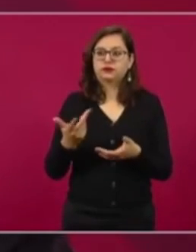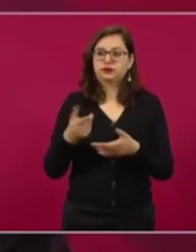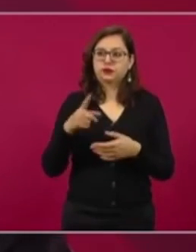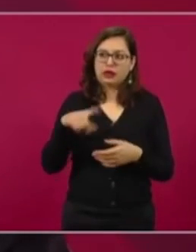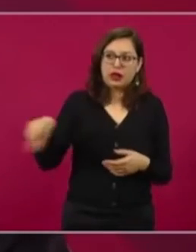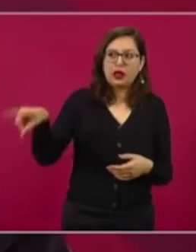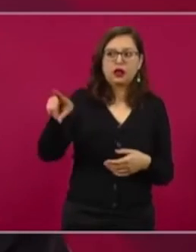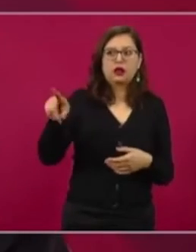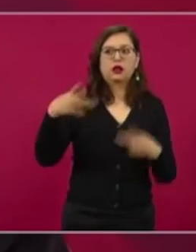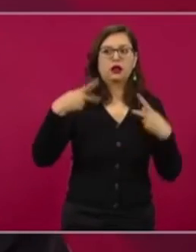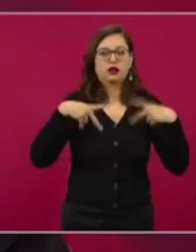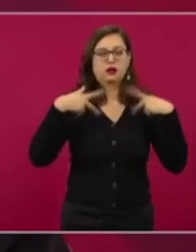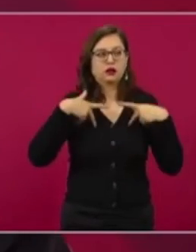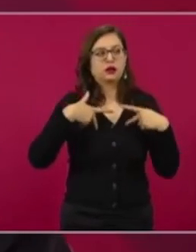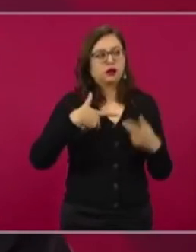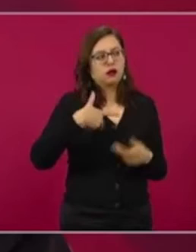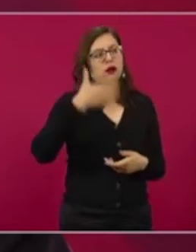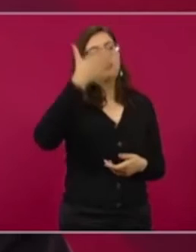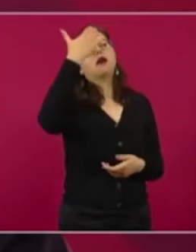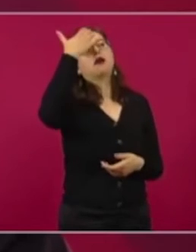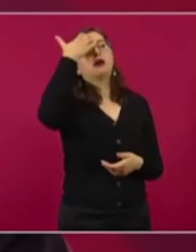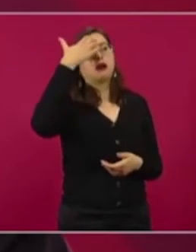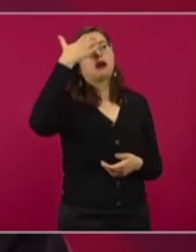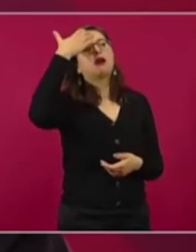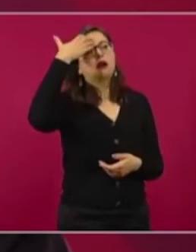haciendo y